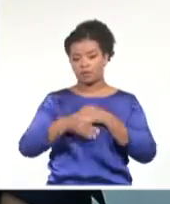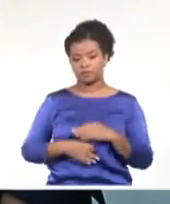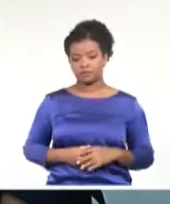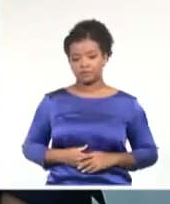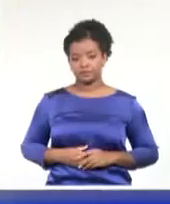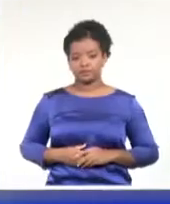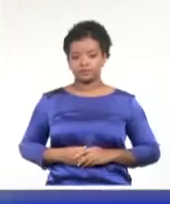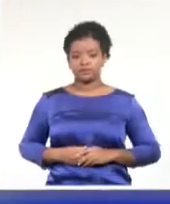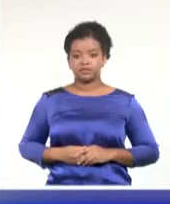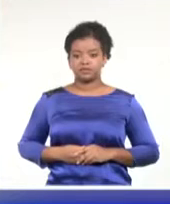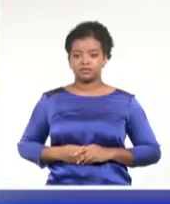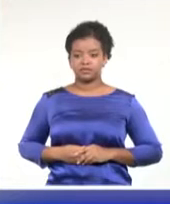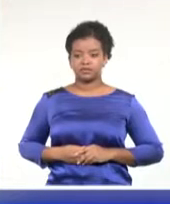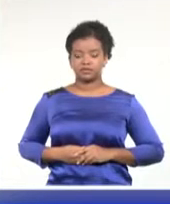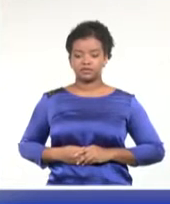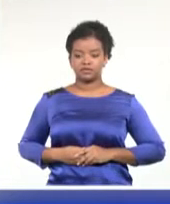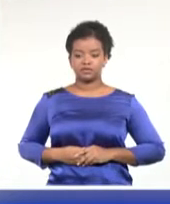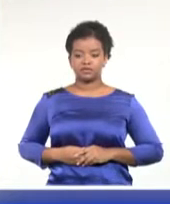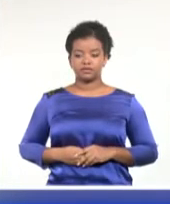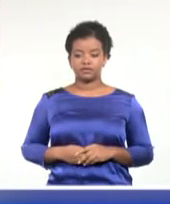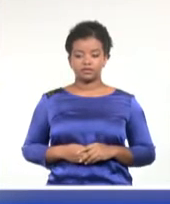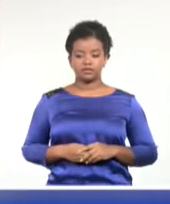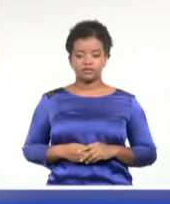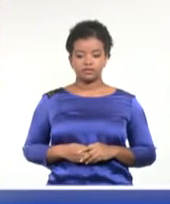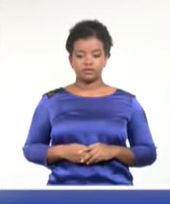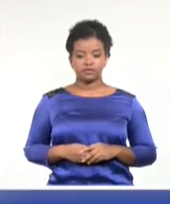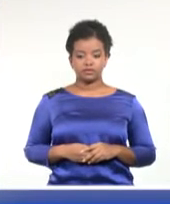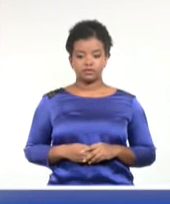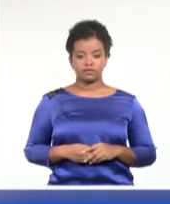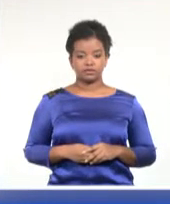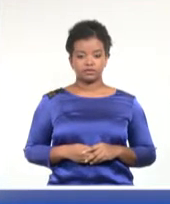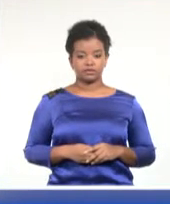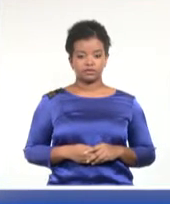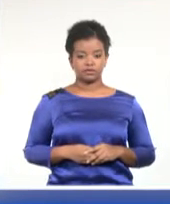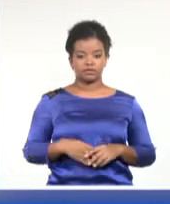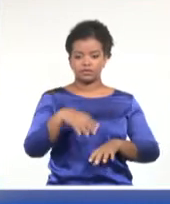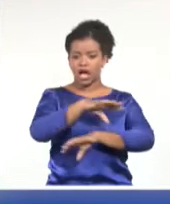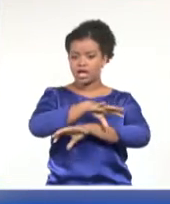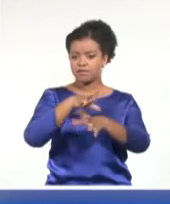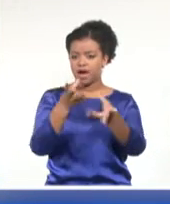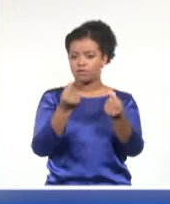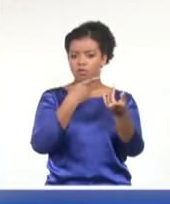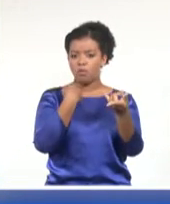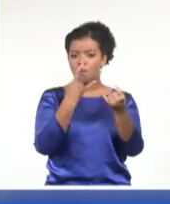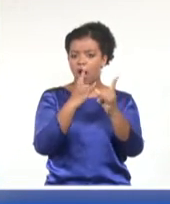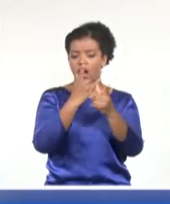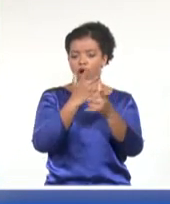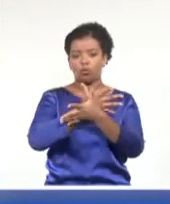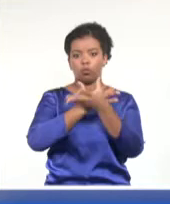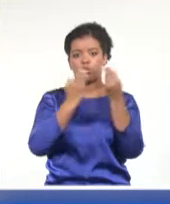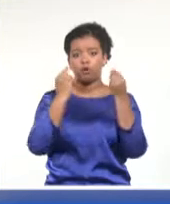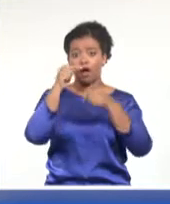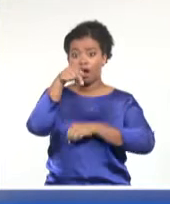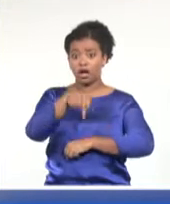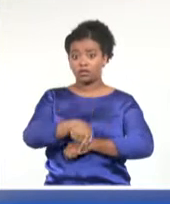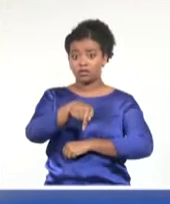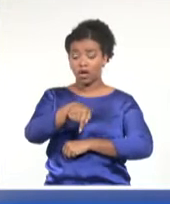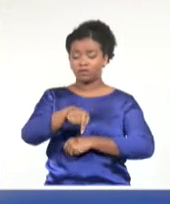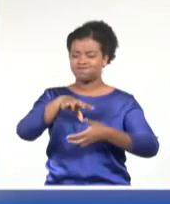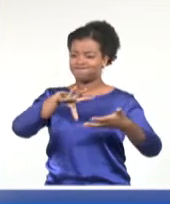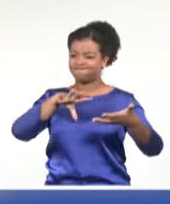COP27. El ritmo de extinción de las especies que hasta el día de hoy conforman el complejo organismo de